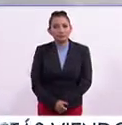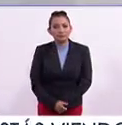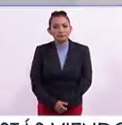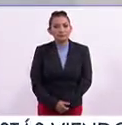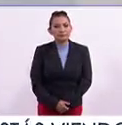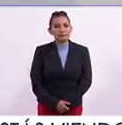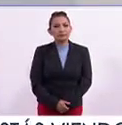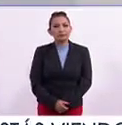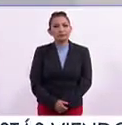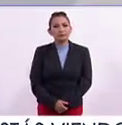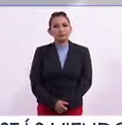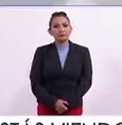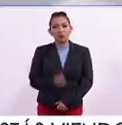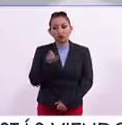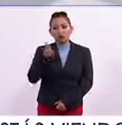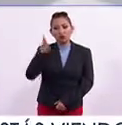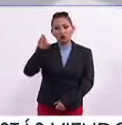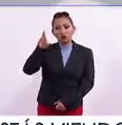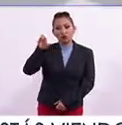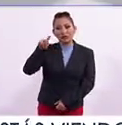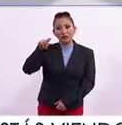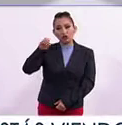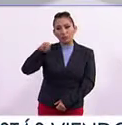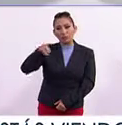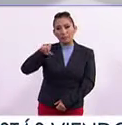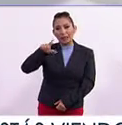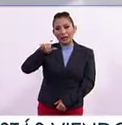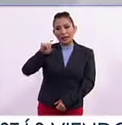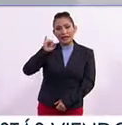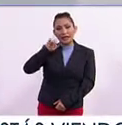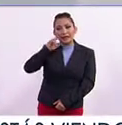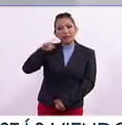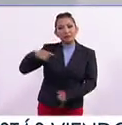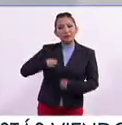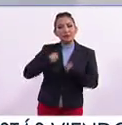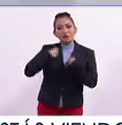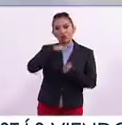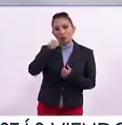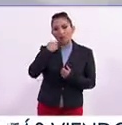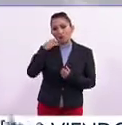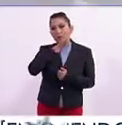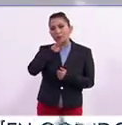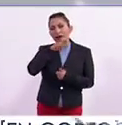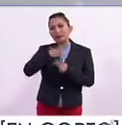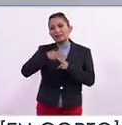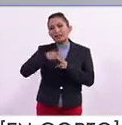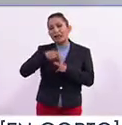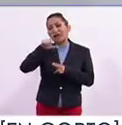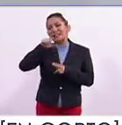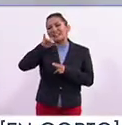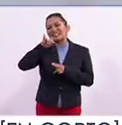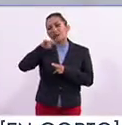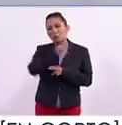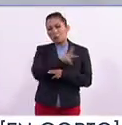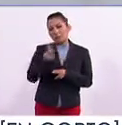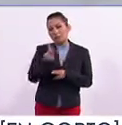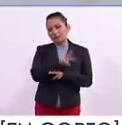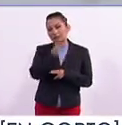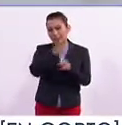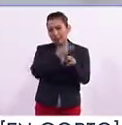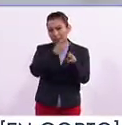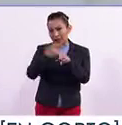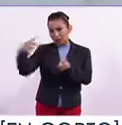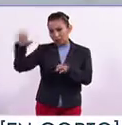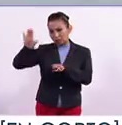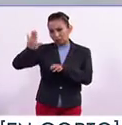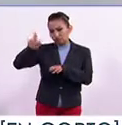El doctor Roberto Meli vivió en Roma con su madre hasta terminar el liceo, que equivale a la preparatoria en Italia. Después,